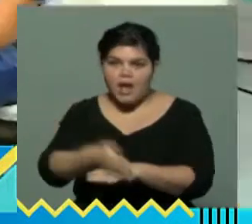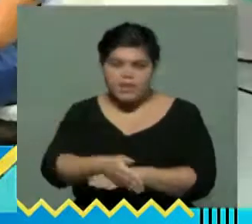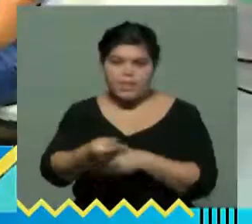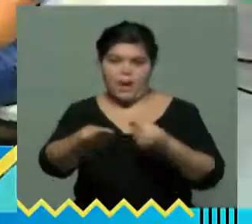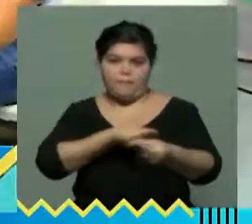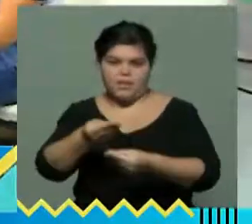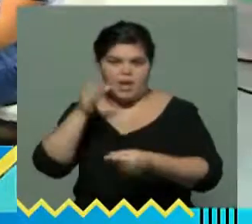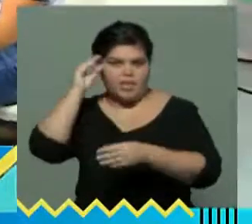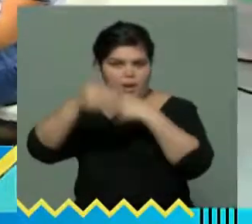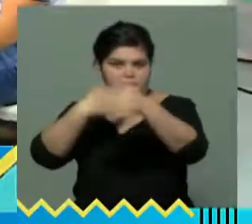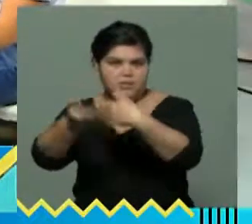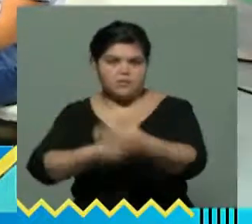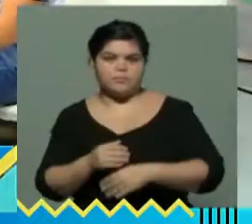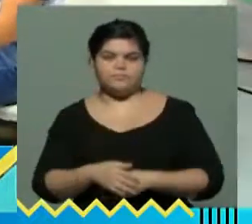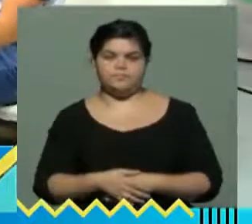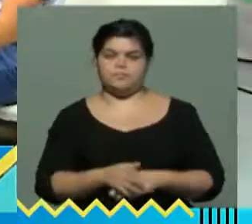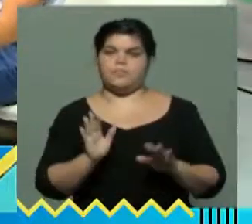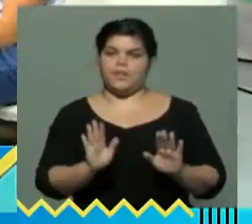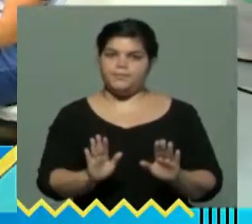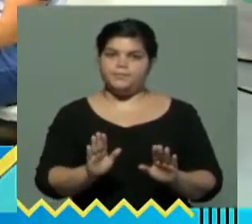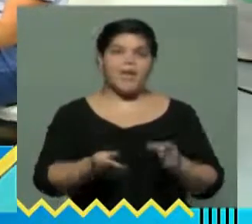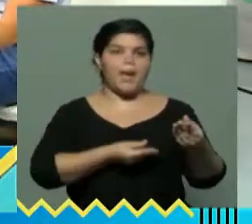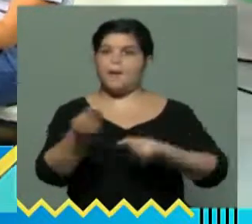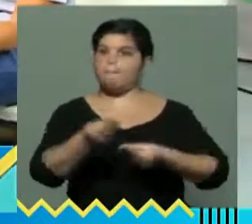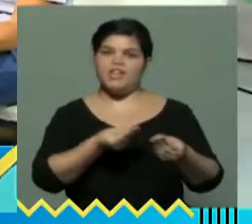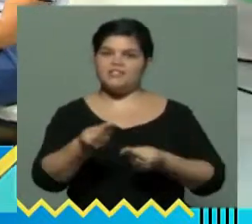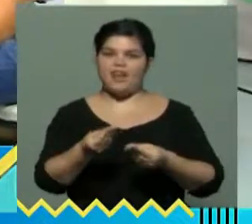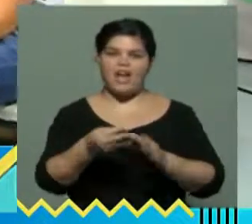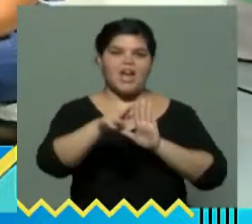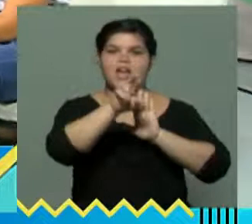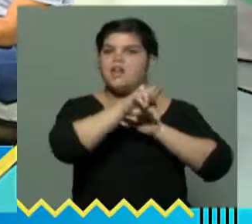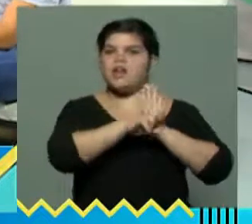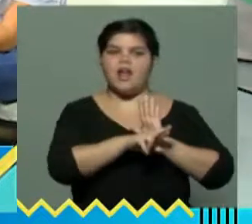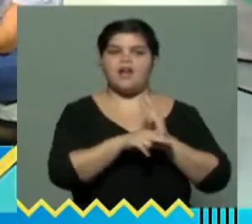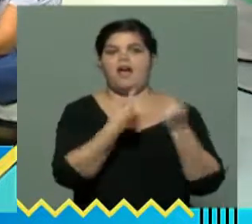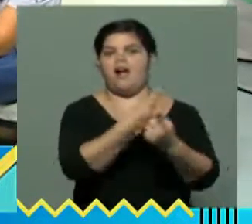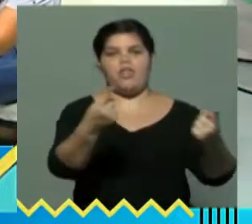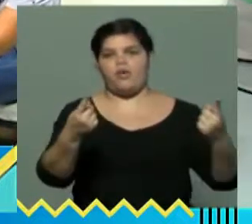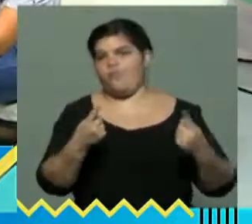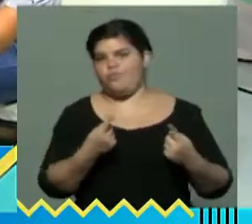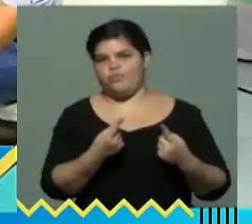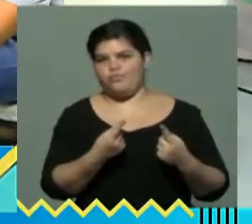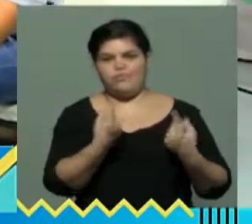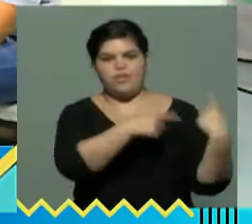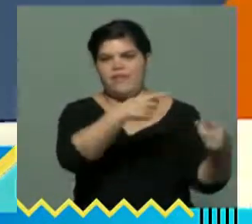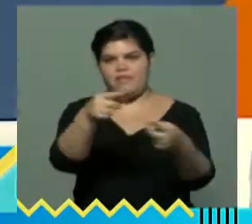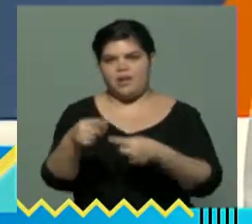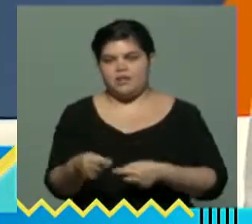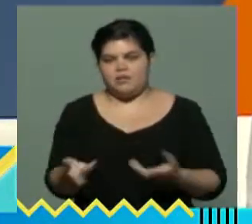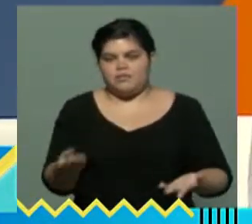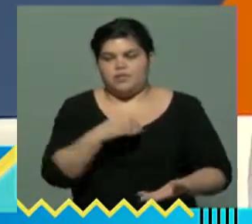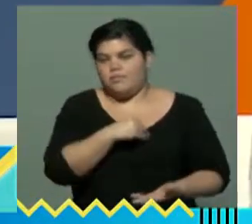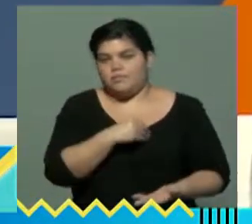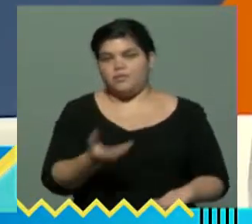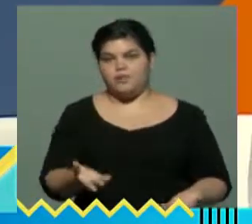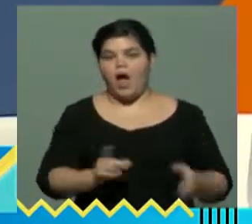formación? Pasa que cada empresa, a ver, todo lo que es el mundo empresarial tiene sus propias reglas de juego, lamentablemente. A ver, lamentablemente, ¿por qué? Porque lamentablemente está